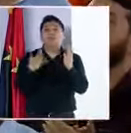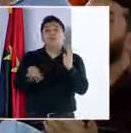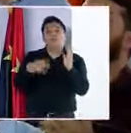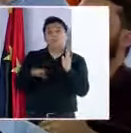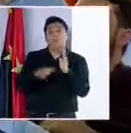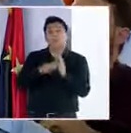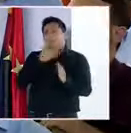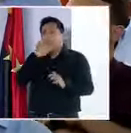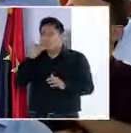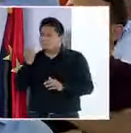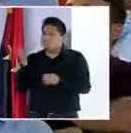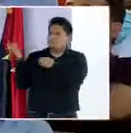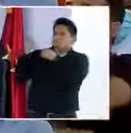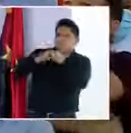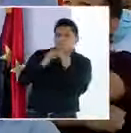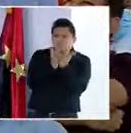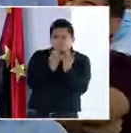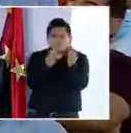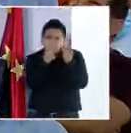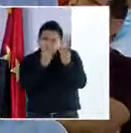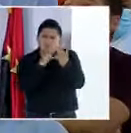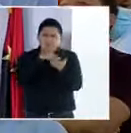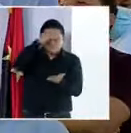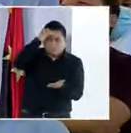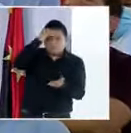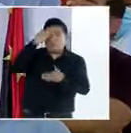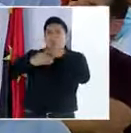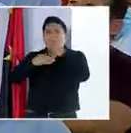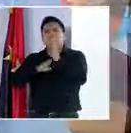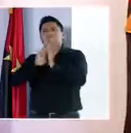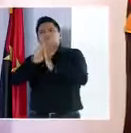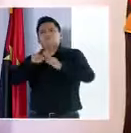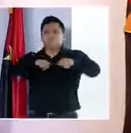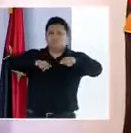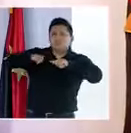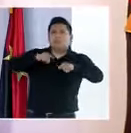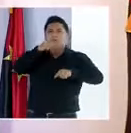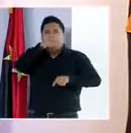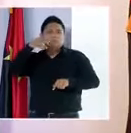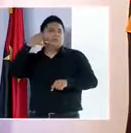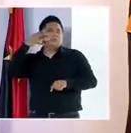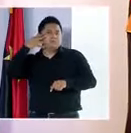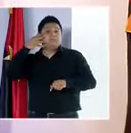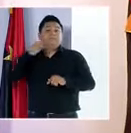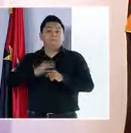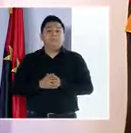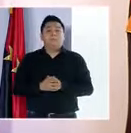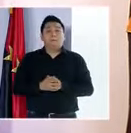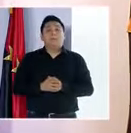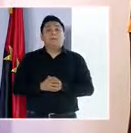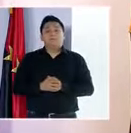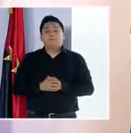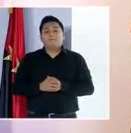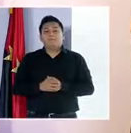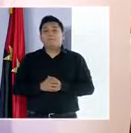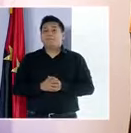mejores indicadores de competitividad e innovación para Norte de Santander. Y